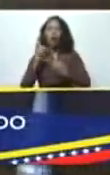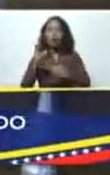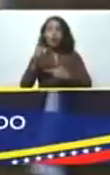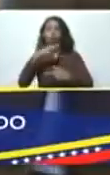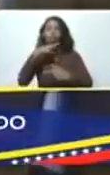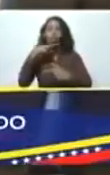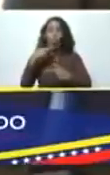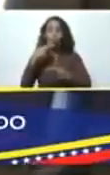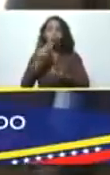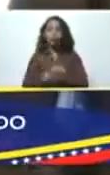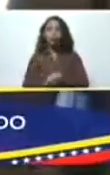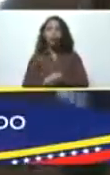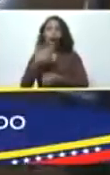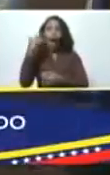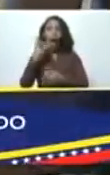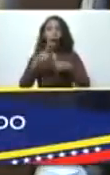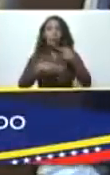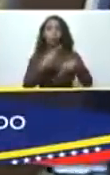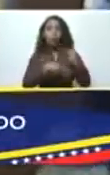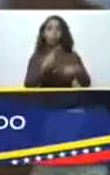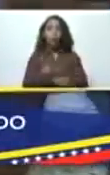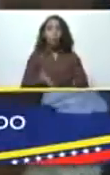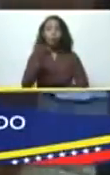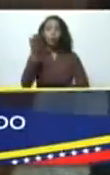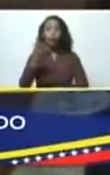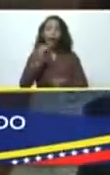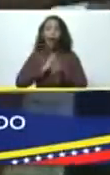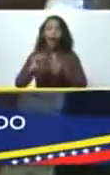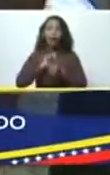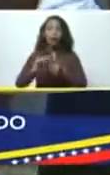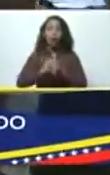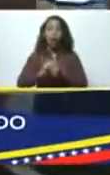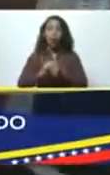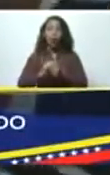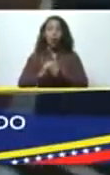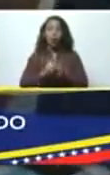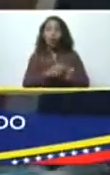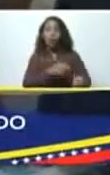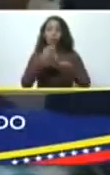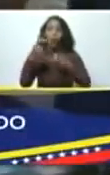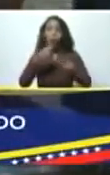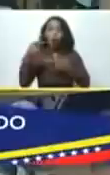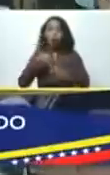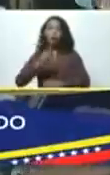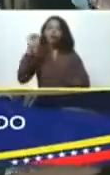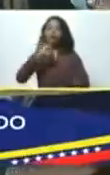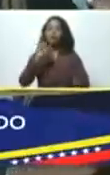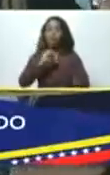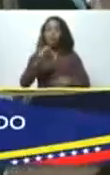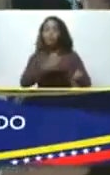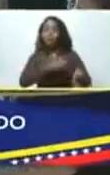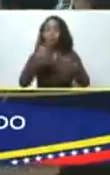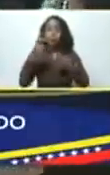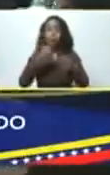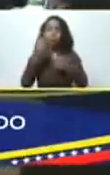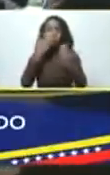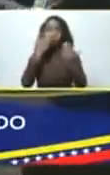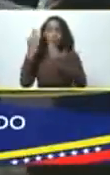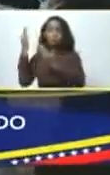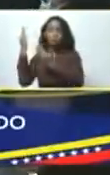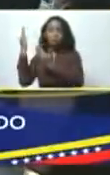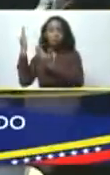saborizados. Tenemos un producto premium que son quesos... Esto es producto de exportación, ¿vale? Correcto. Calidad de exportación, mira esta